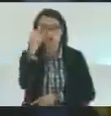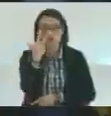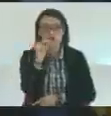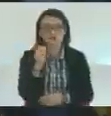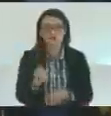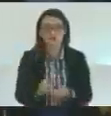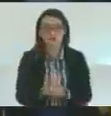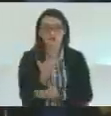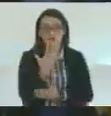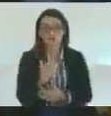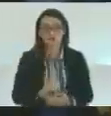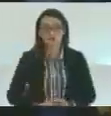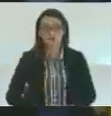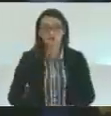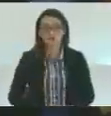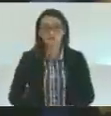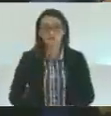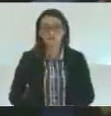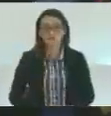de mayo.